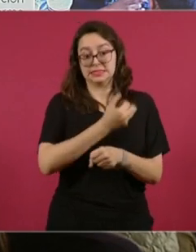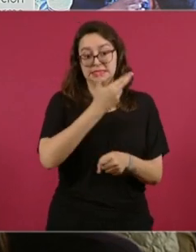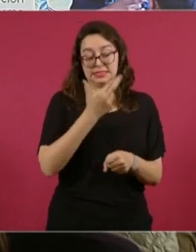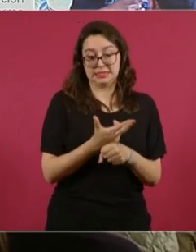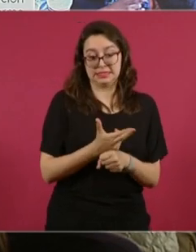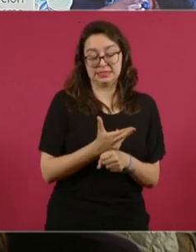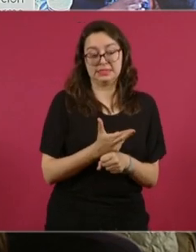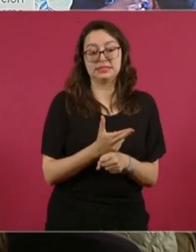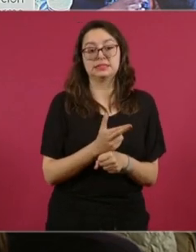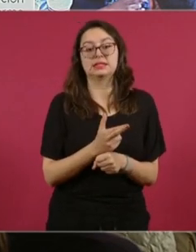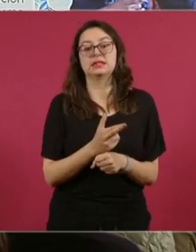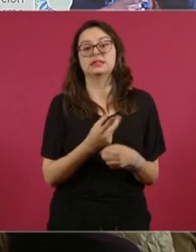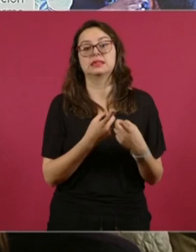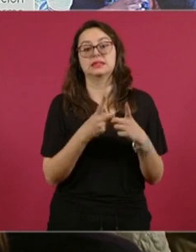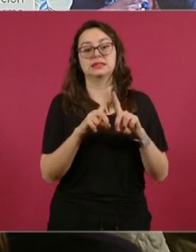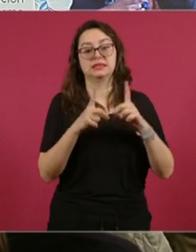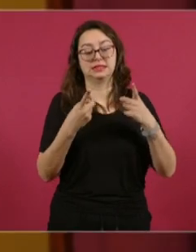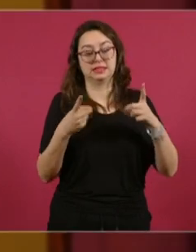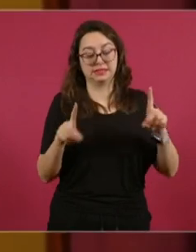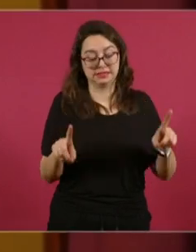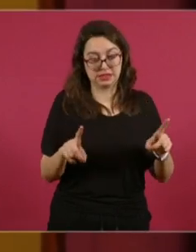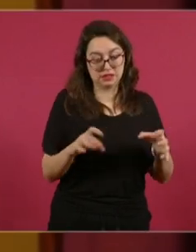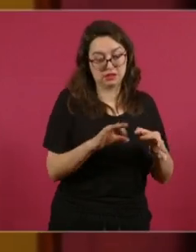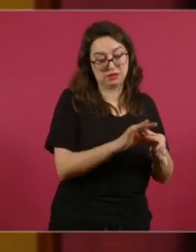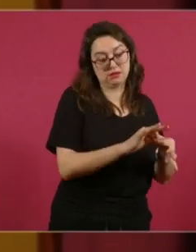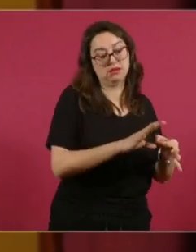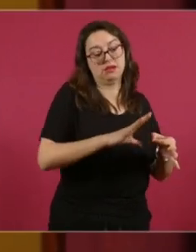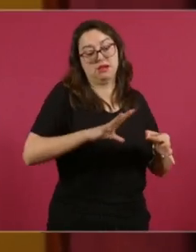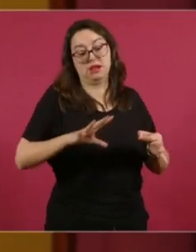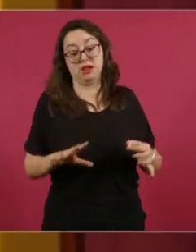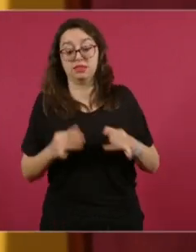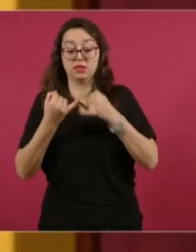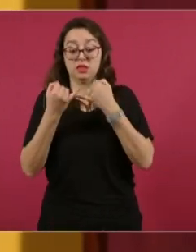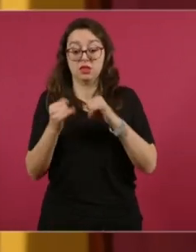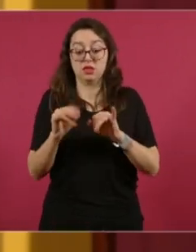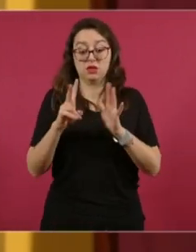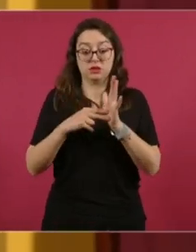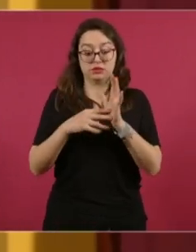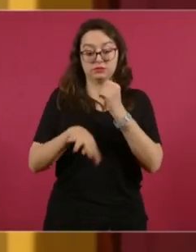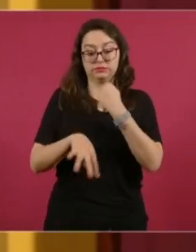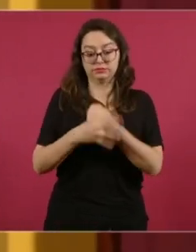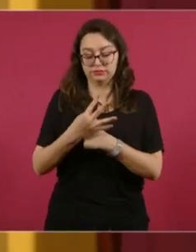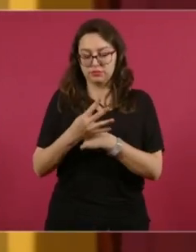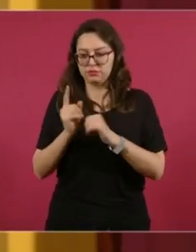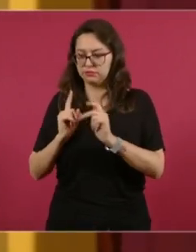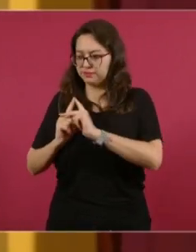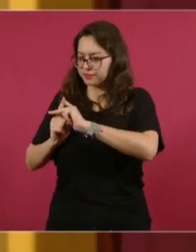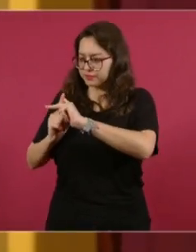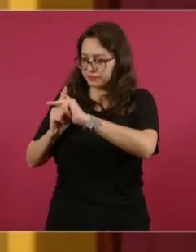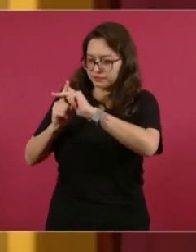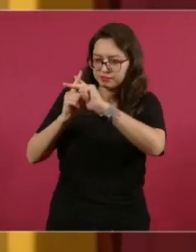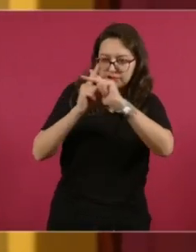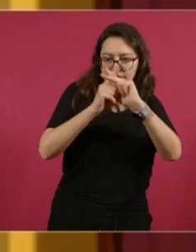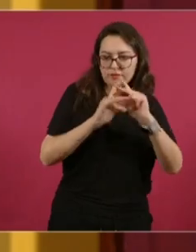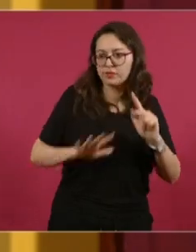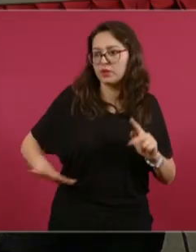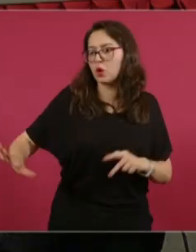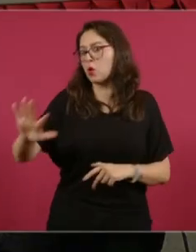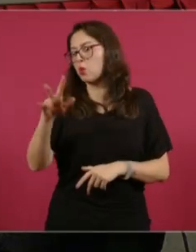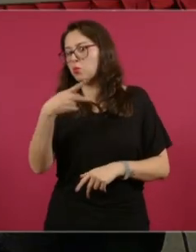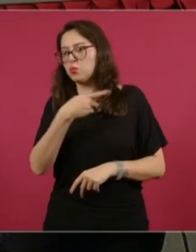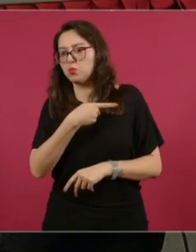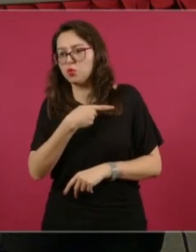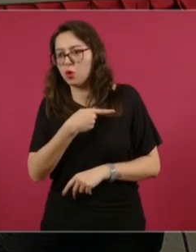después adquiere su autonomía en 2014. Si bien las actividades del Coneval en la medición de la pobreza y la evaluación de las